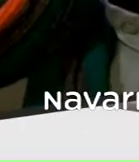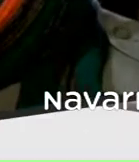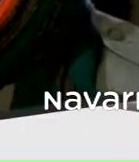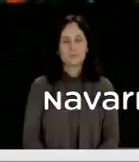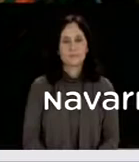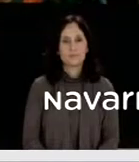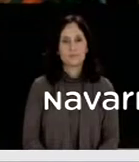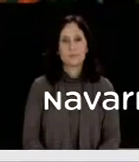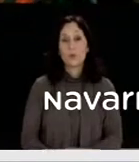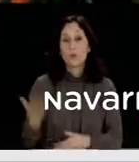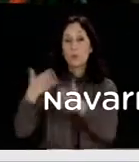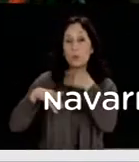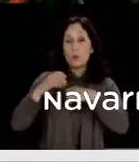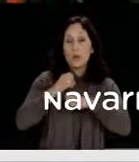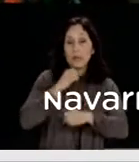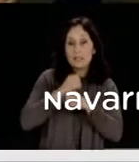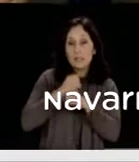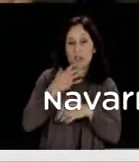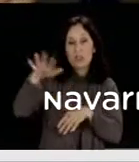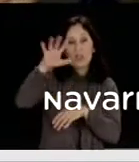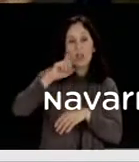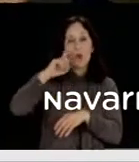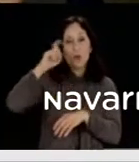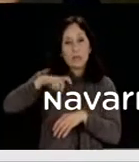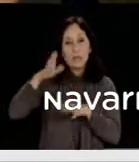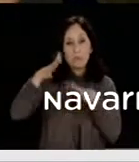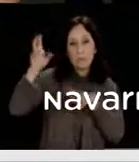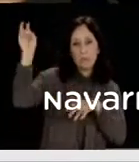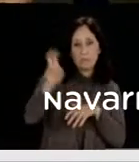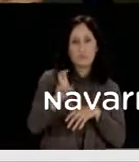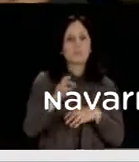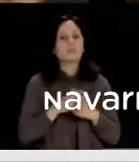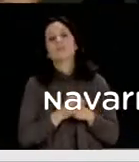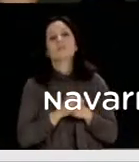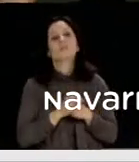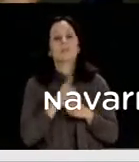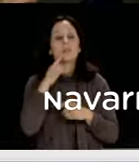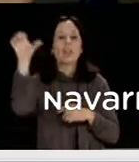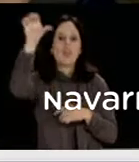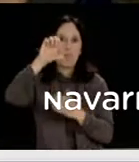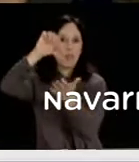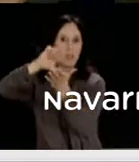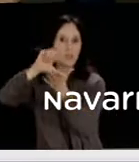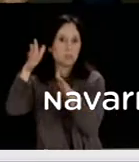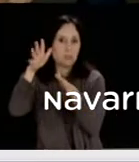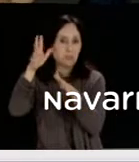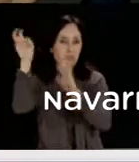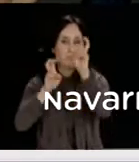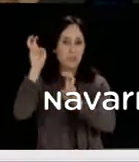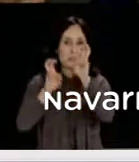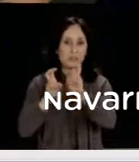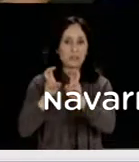Pues unos gitanos que venían de fuera, de Hungría o por ahí. Viene de Europa, de Centro Europa, y